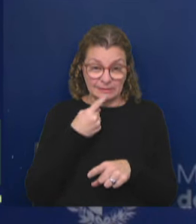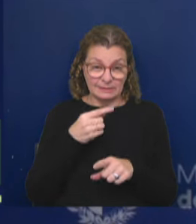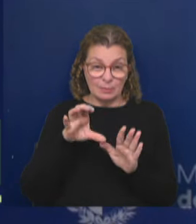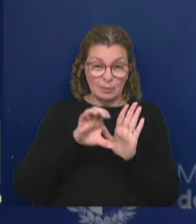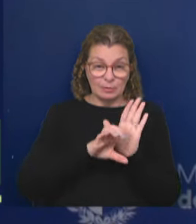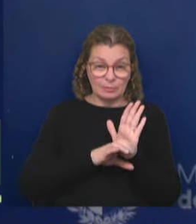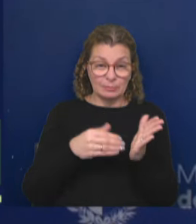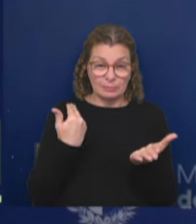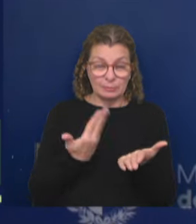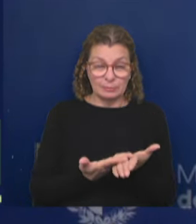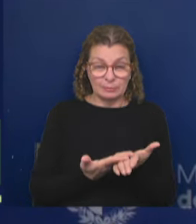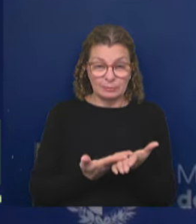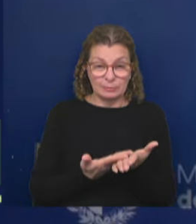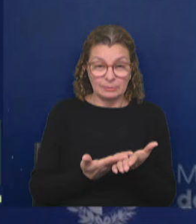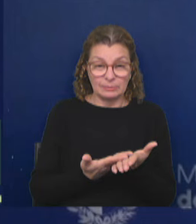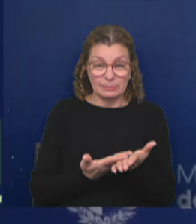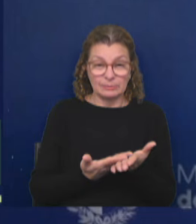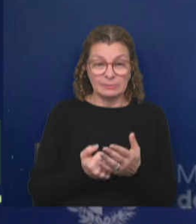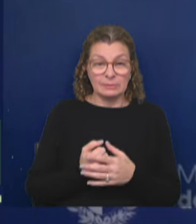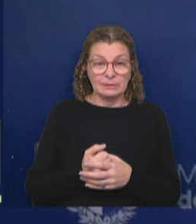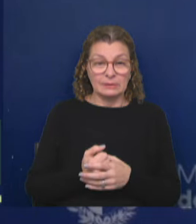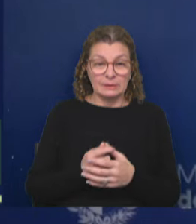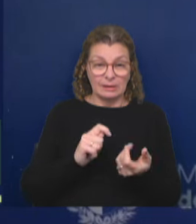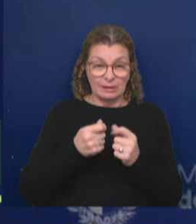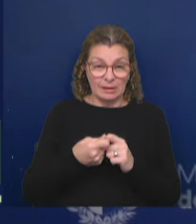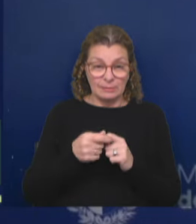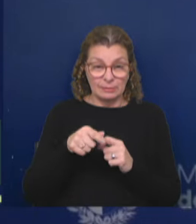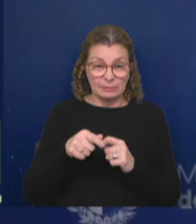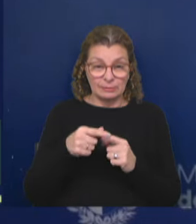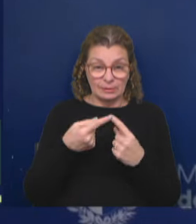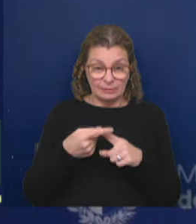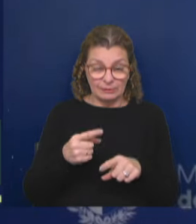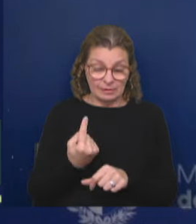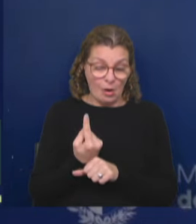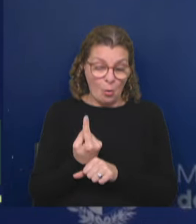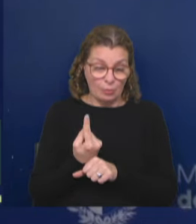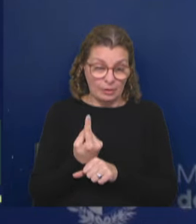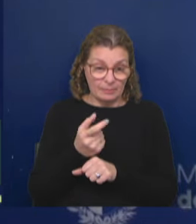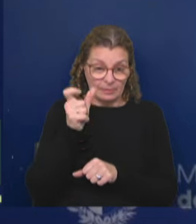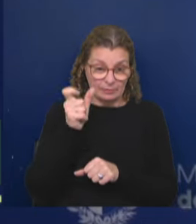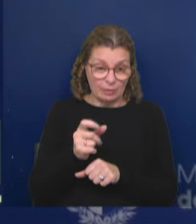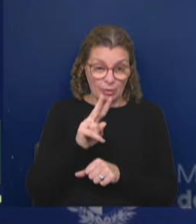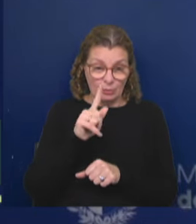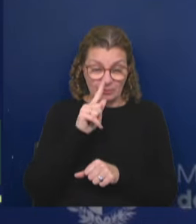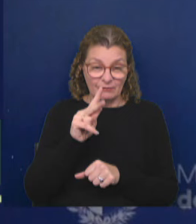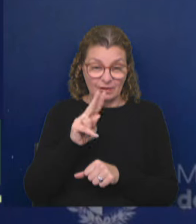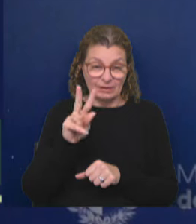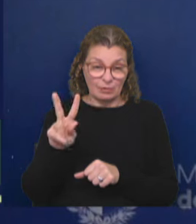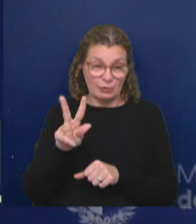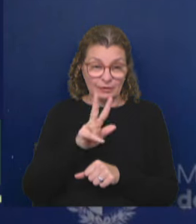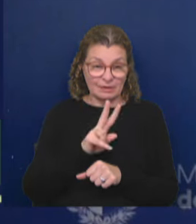caratulado por fiscalía como homicidio y terminó siendo legítima defensa. Entonces, por eso ahora la diferencia entre 2023 y 2022 se